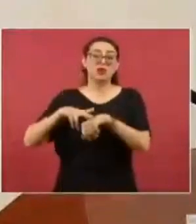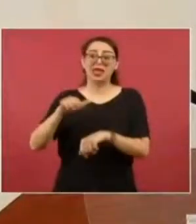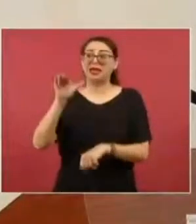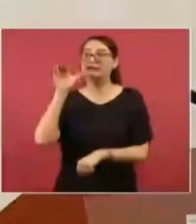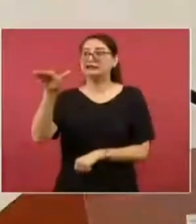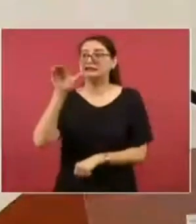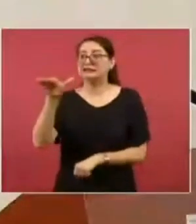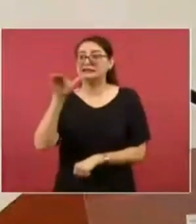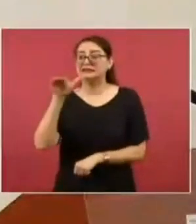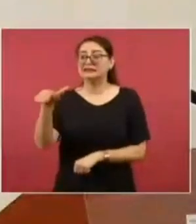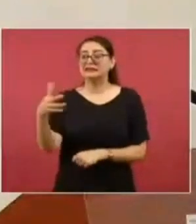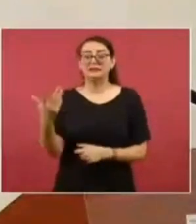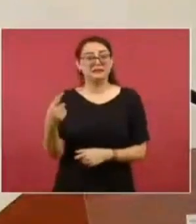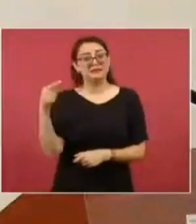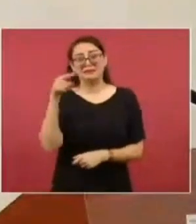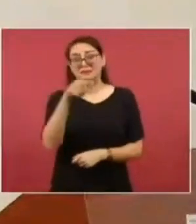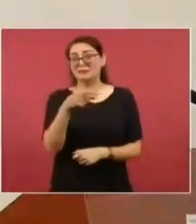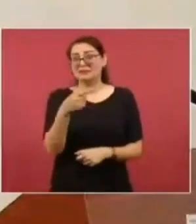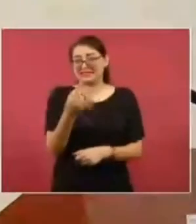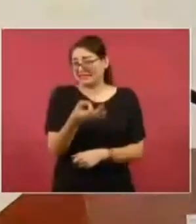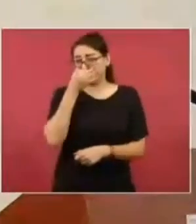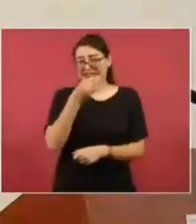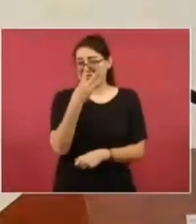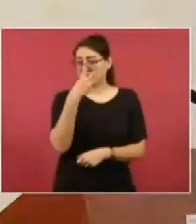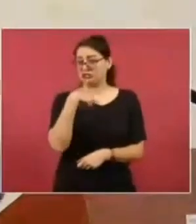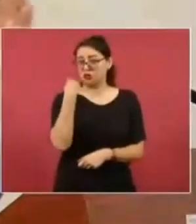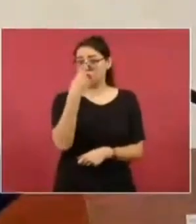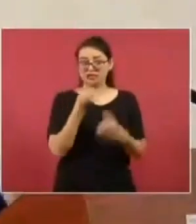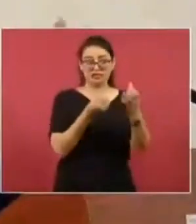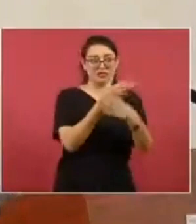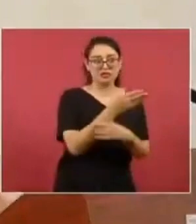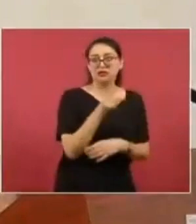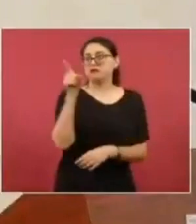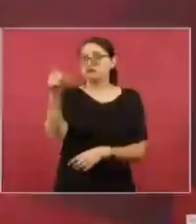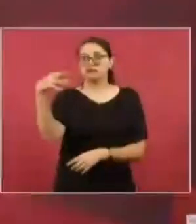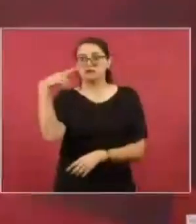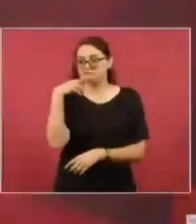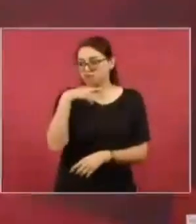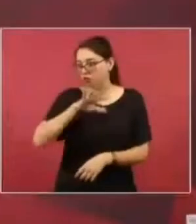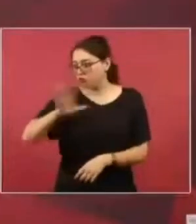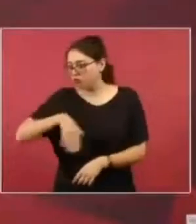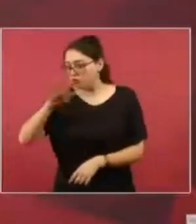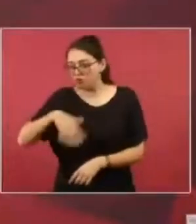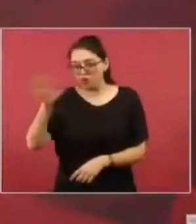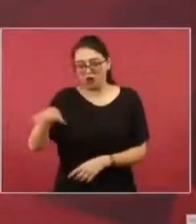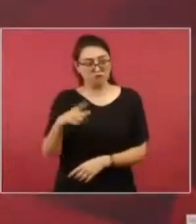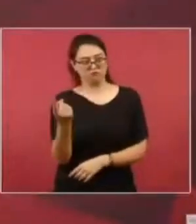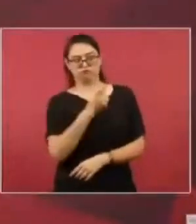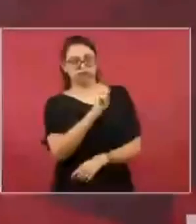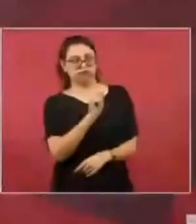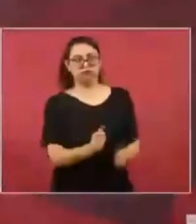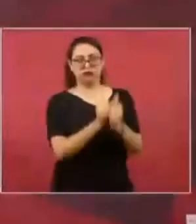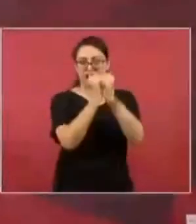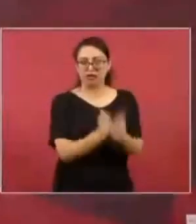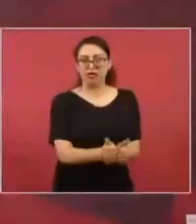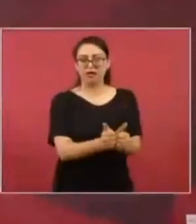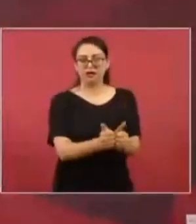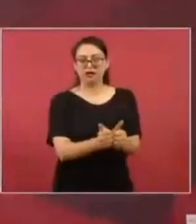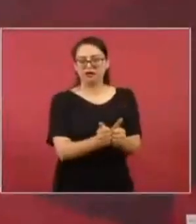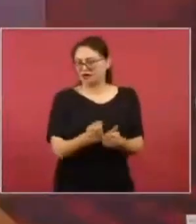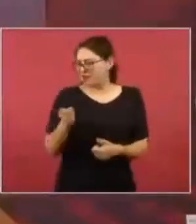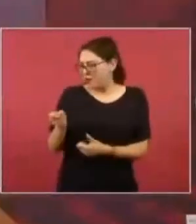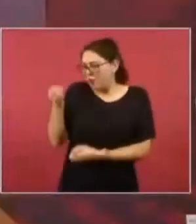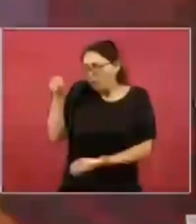a un producto que se llama Redotex un llamado producto milagro que lo que presumía hacer era